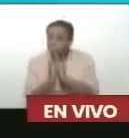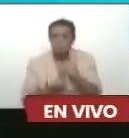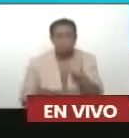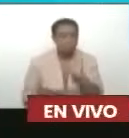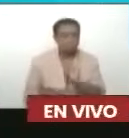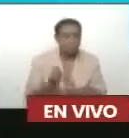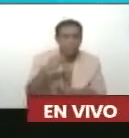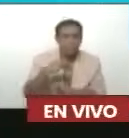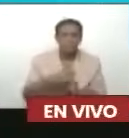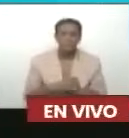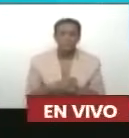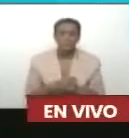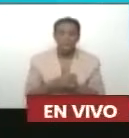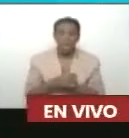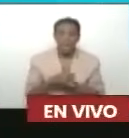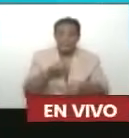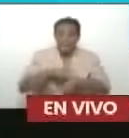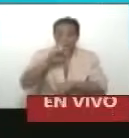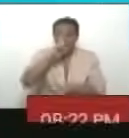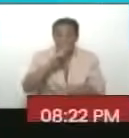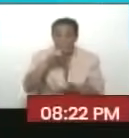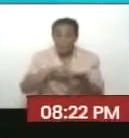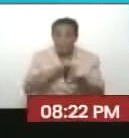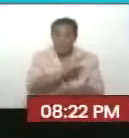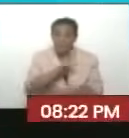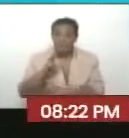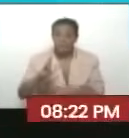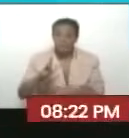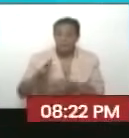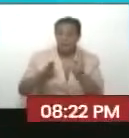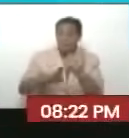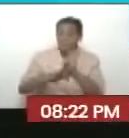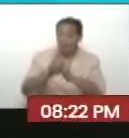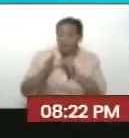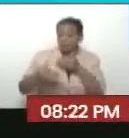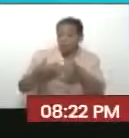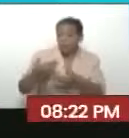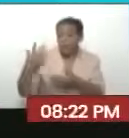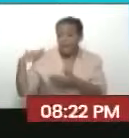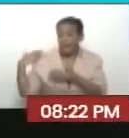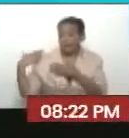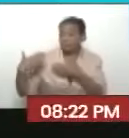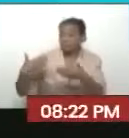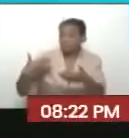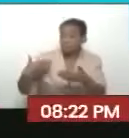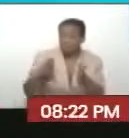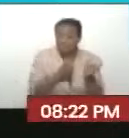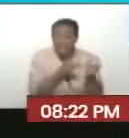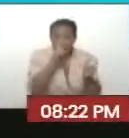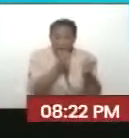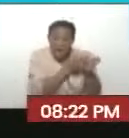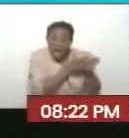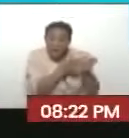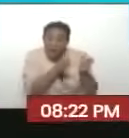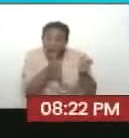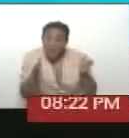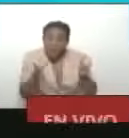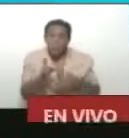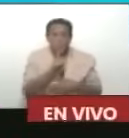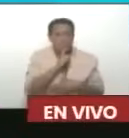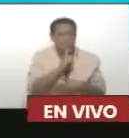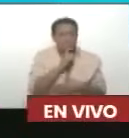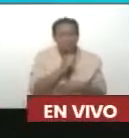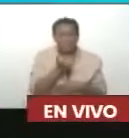Y toda esta época de bregar, de lucha, toda esta época de